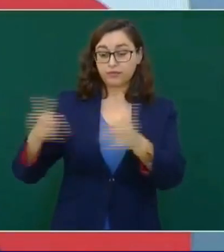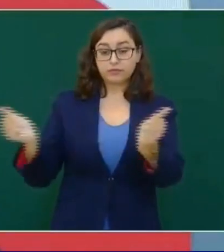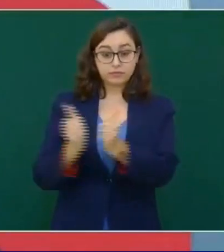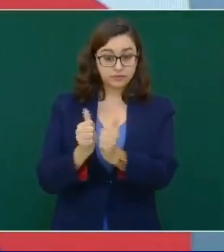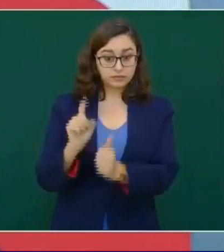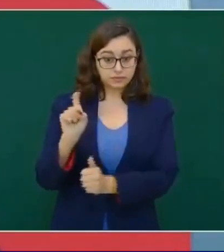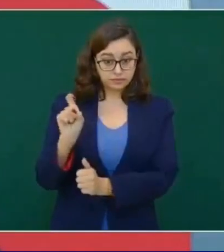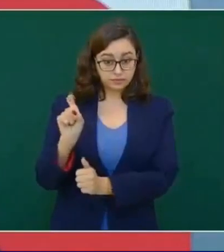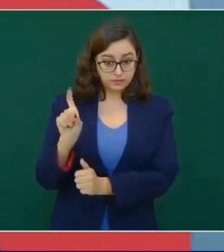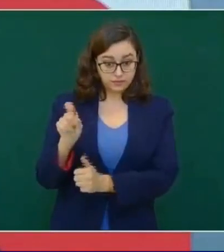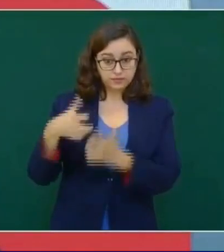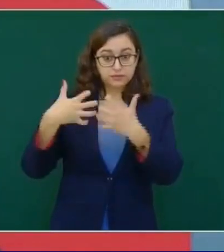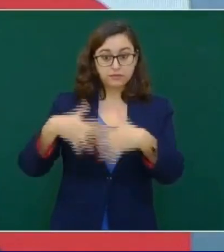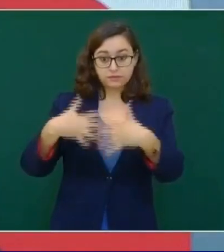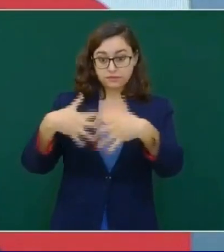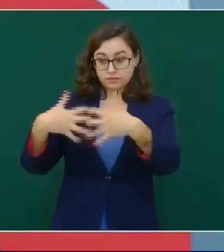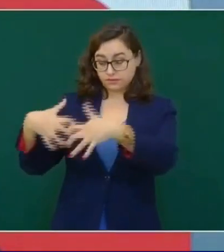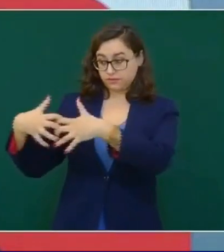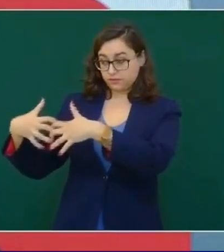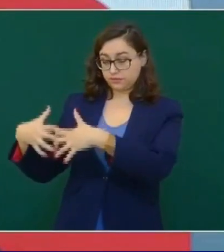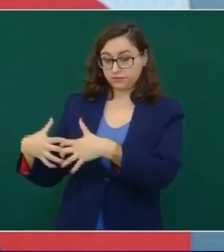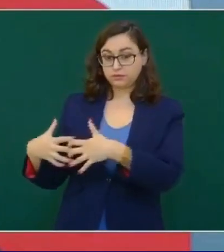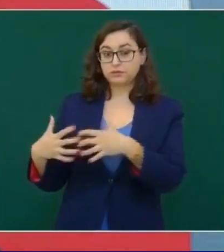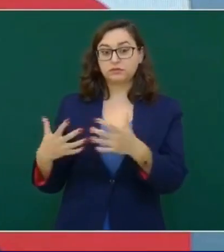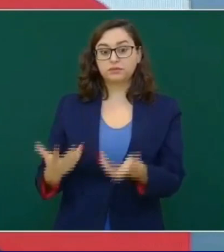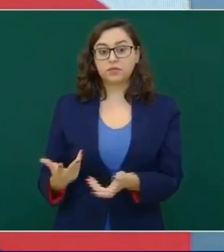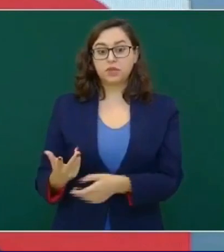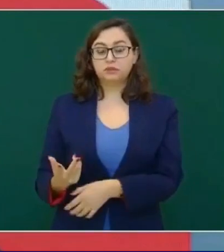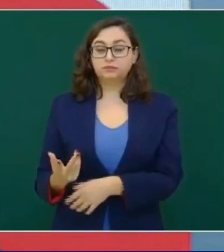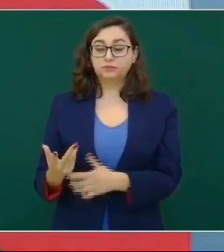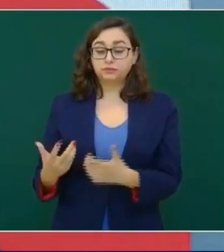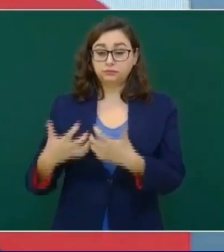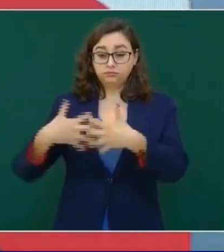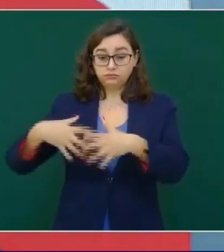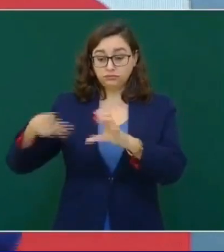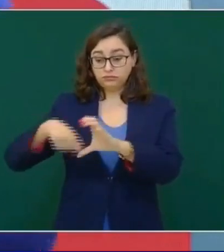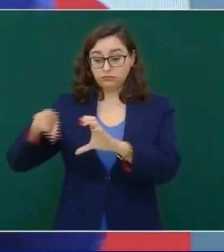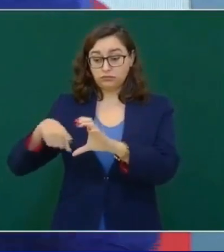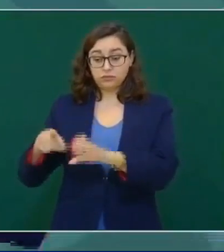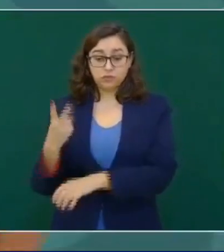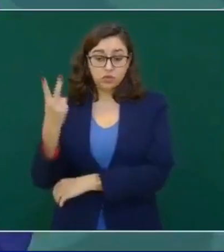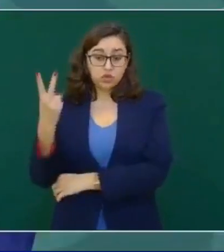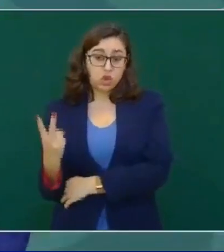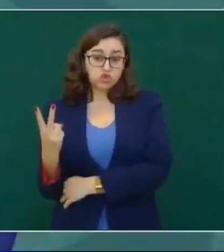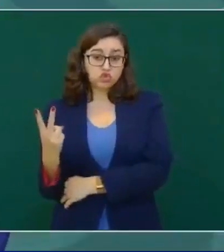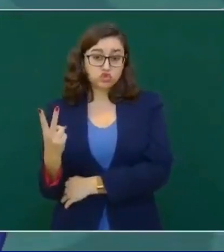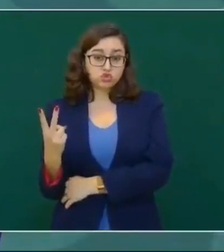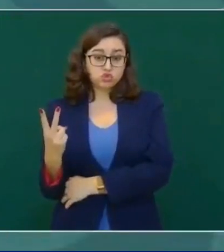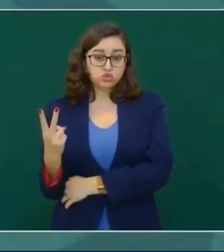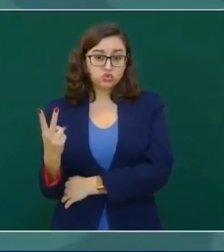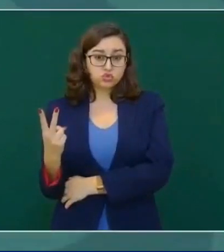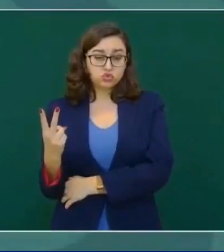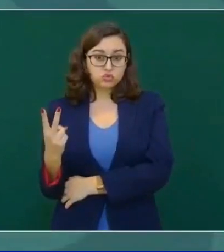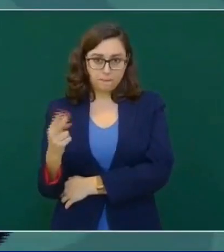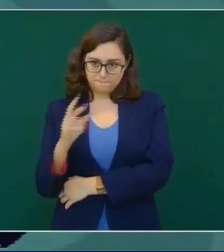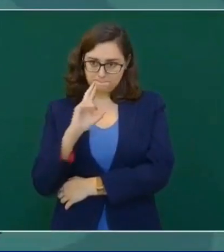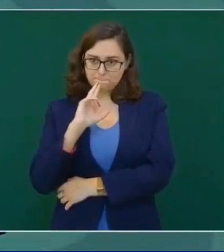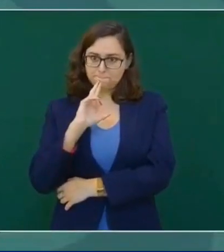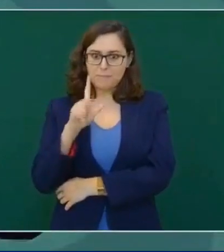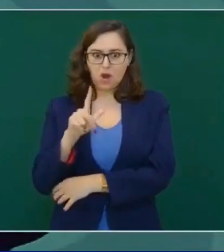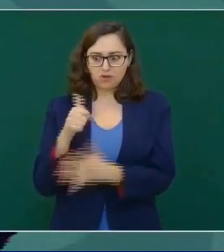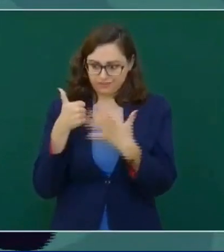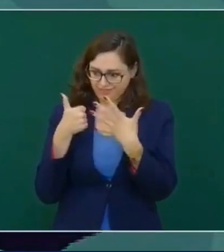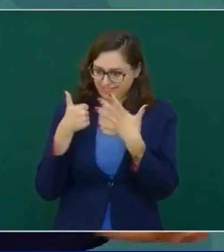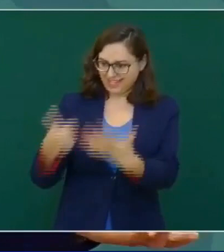en vez de tener operando 2 turbinas, tenemos 6, que no